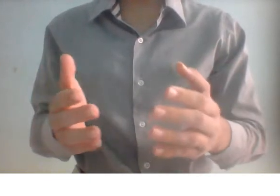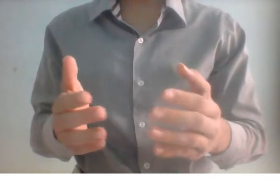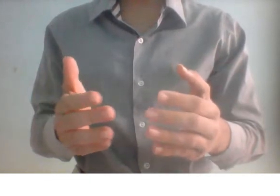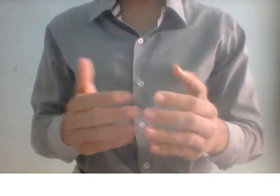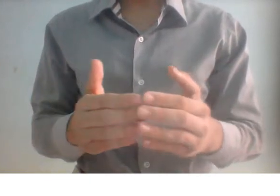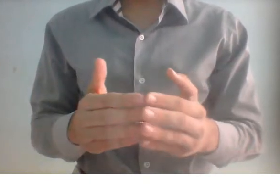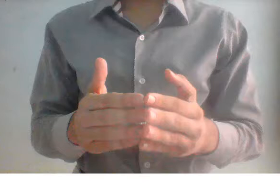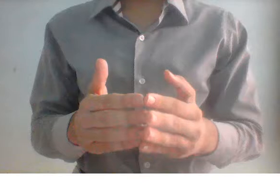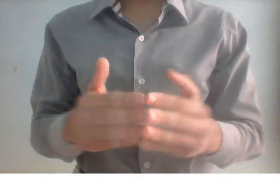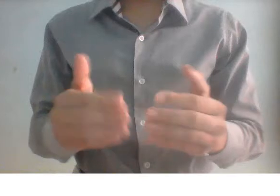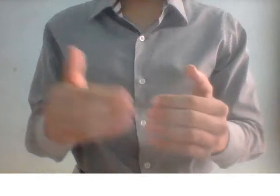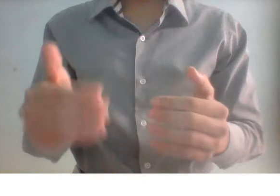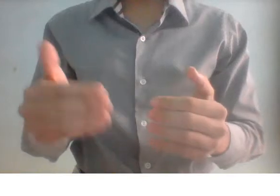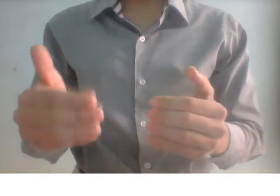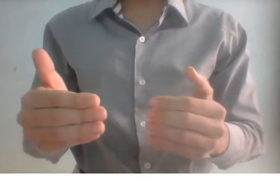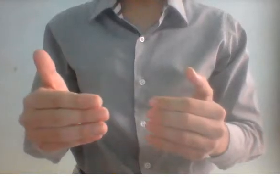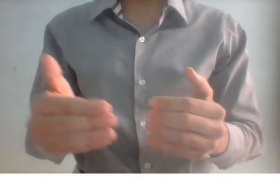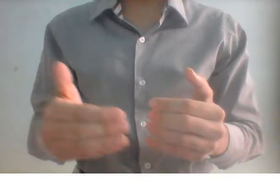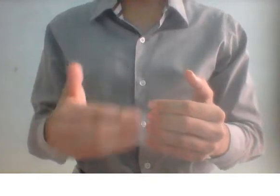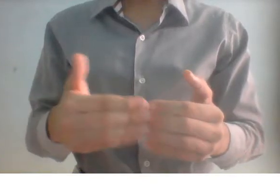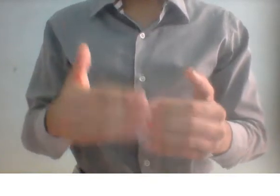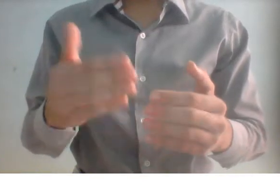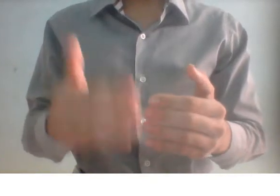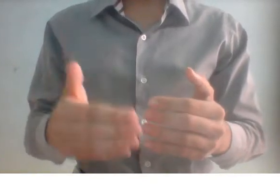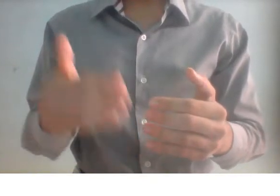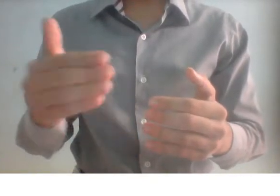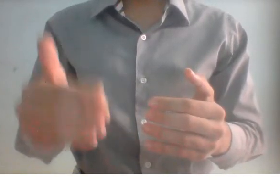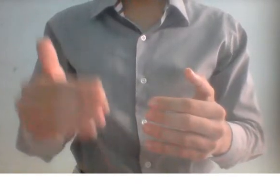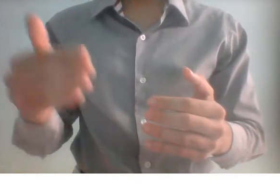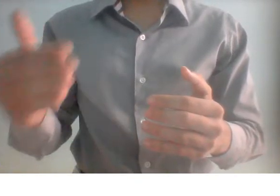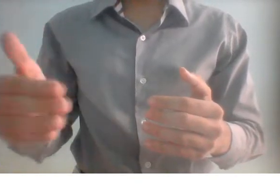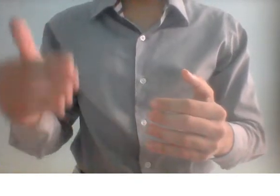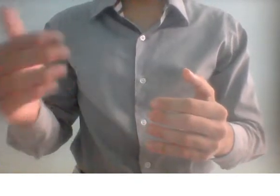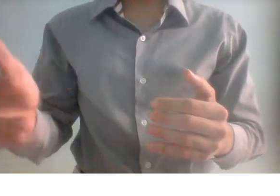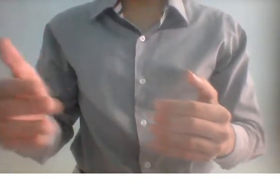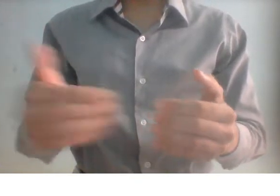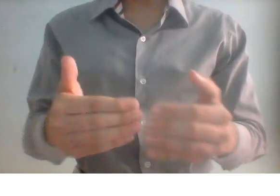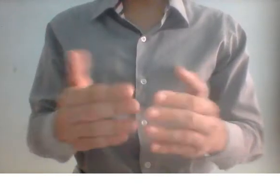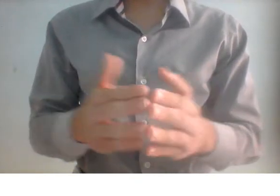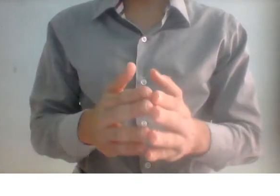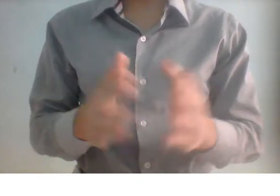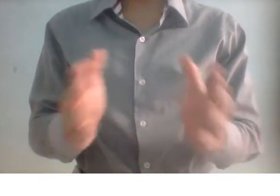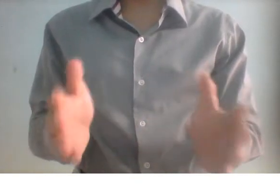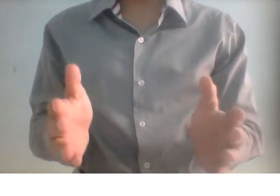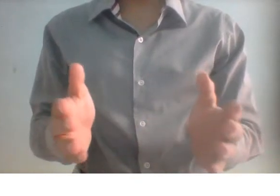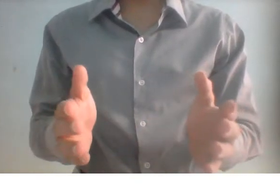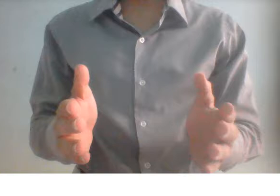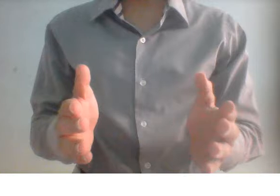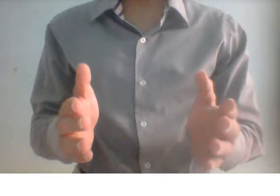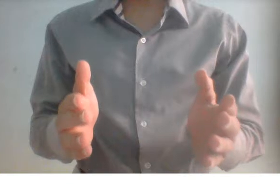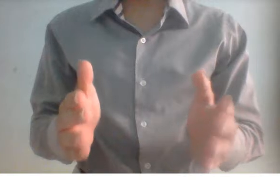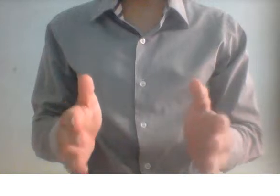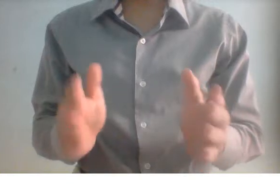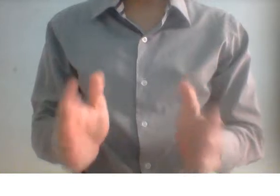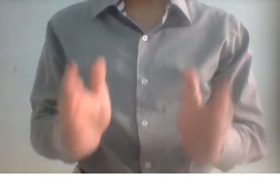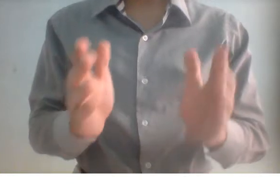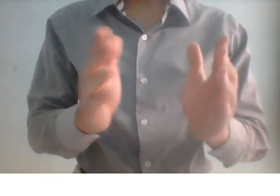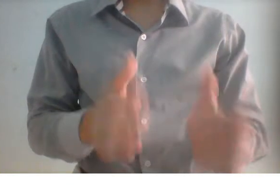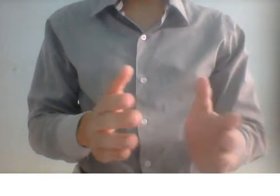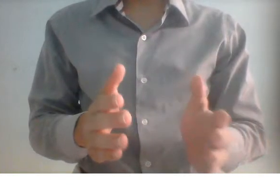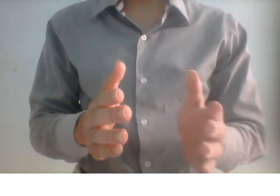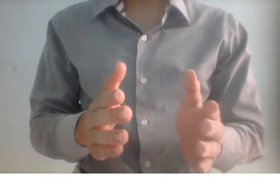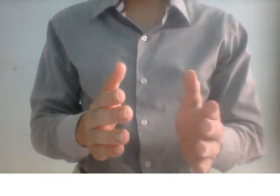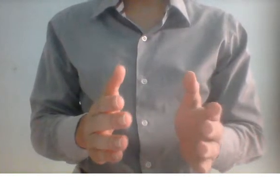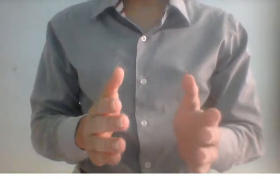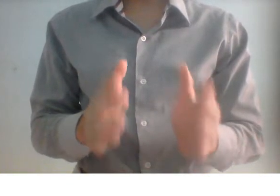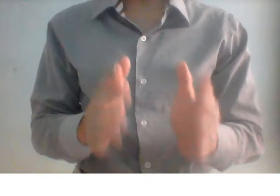en la actualidad, cada vez que le está suministrando está perdiendo. Entonces lo mejor que se puede hacer en este momento, si los